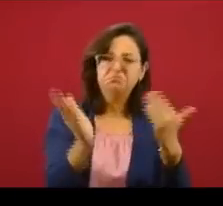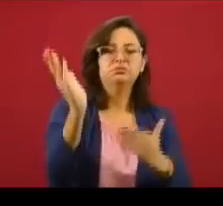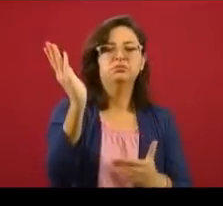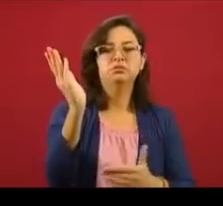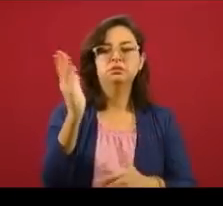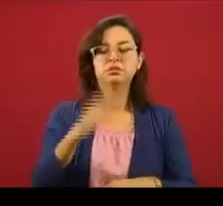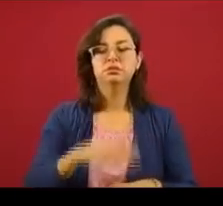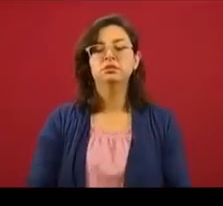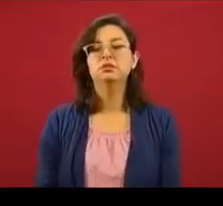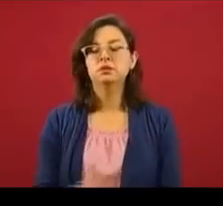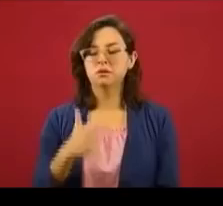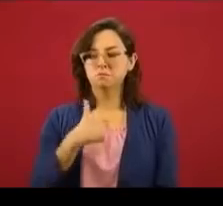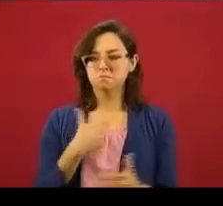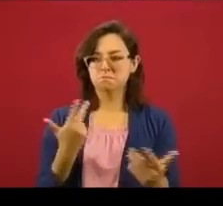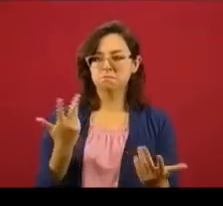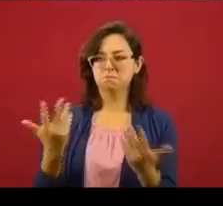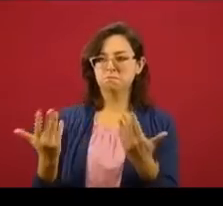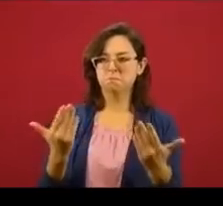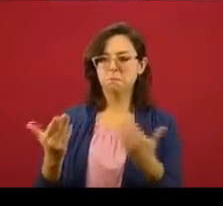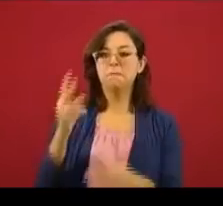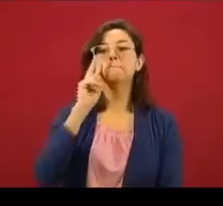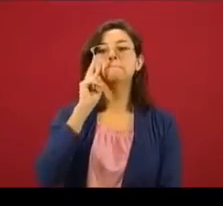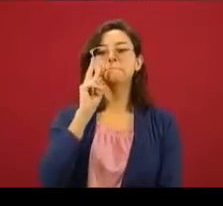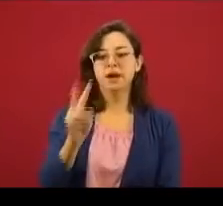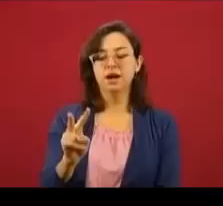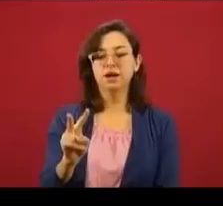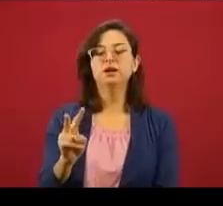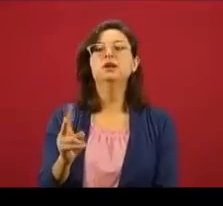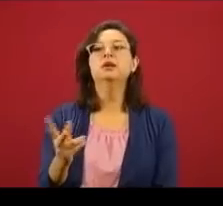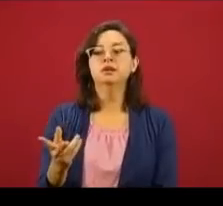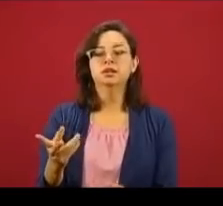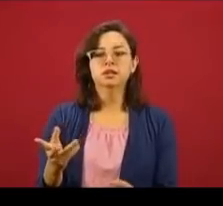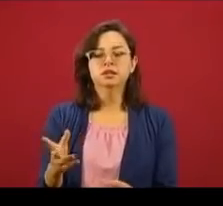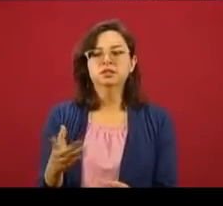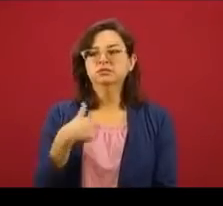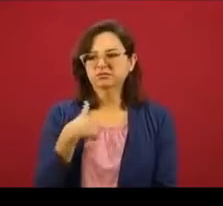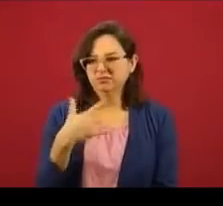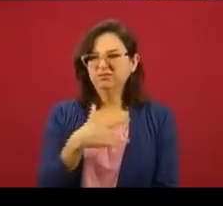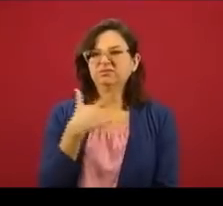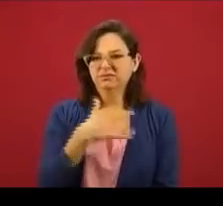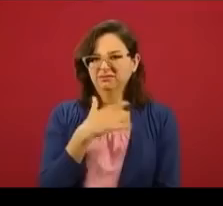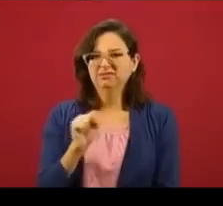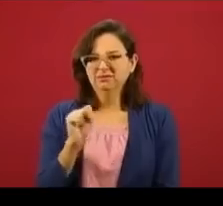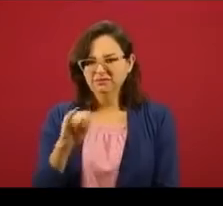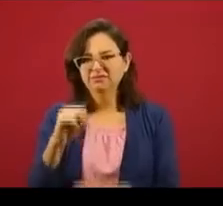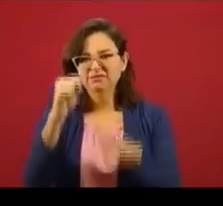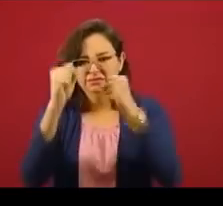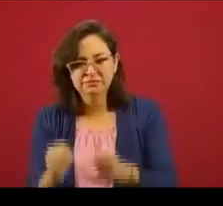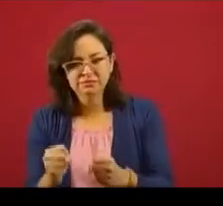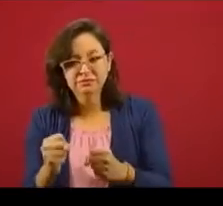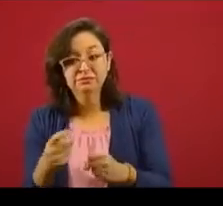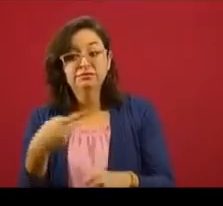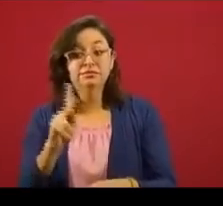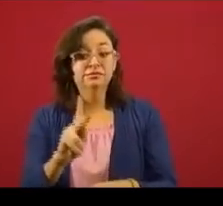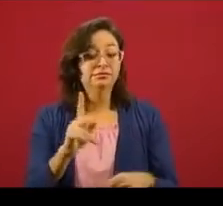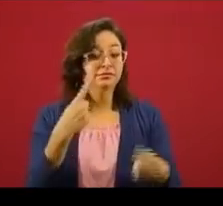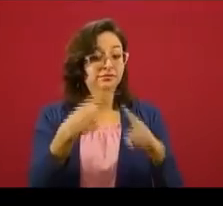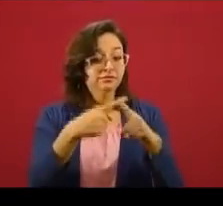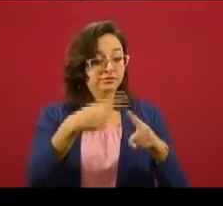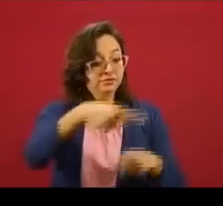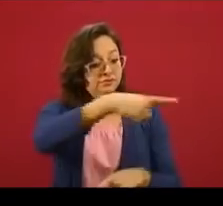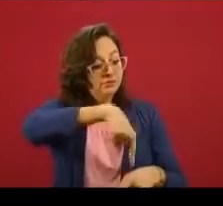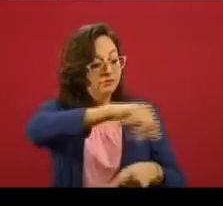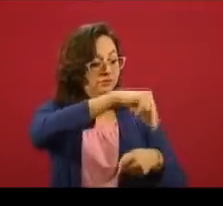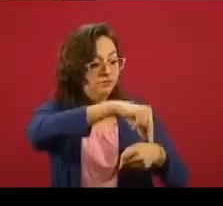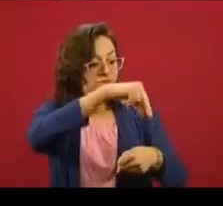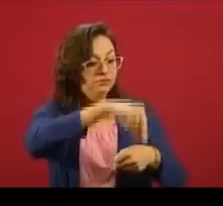Esa es mi valoración. A partir de las proyecciones que tenemos de los